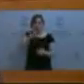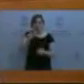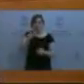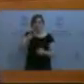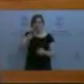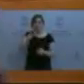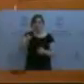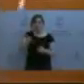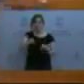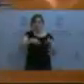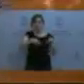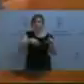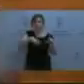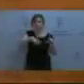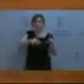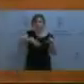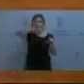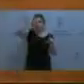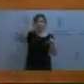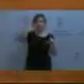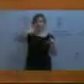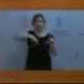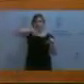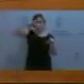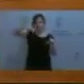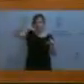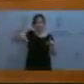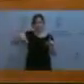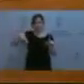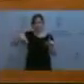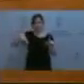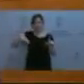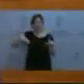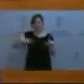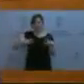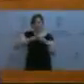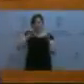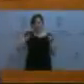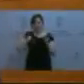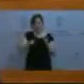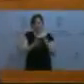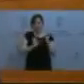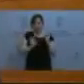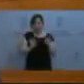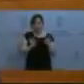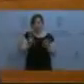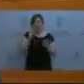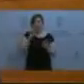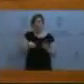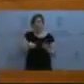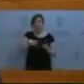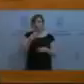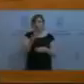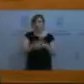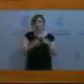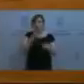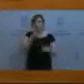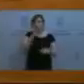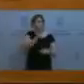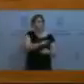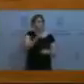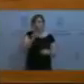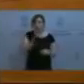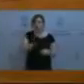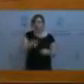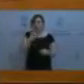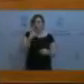mural asturiano. Digo los murales, no estoy hablando del perrománico en general, sino de la pintura mural en particular. Y lo hicieron unos personajes, algunos